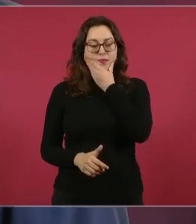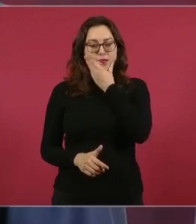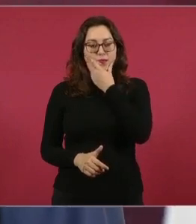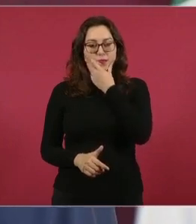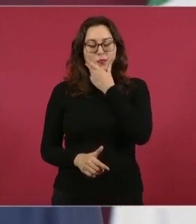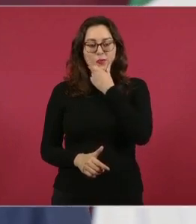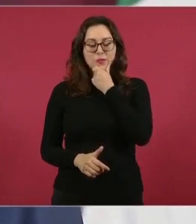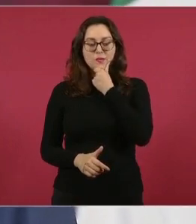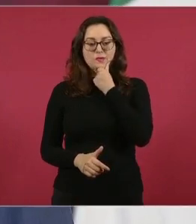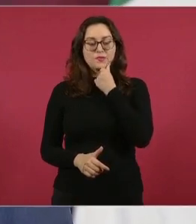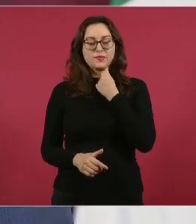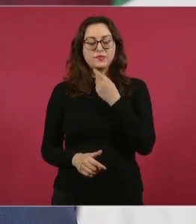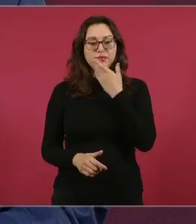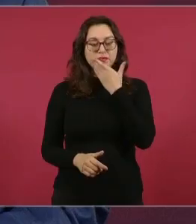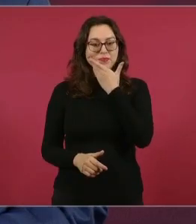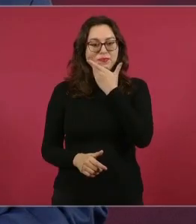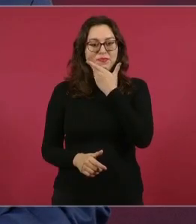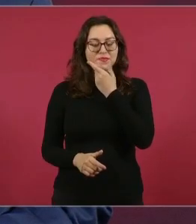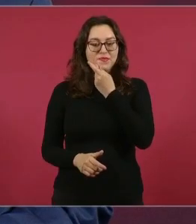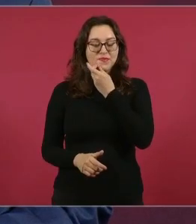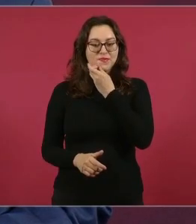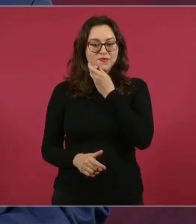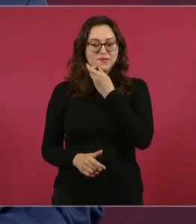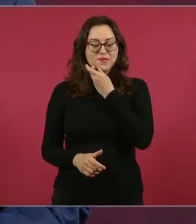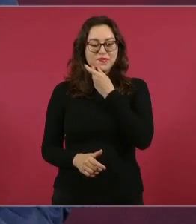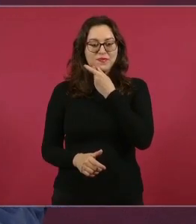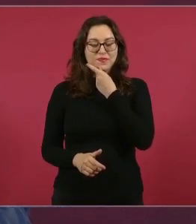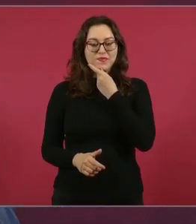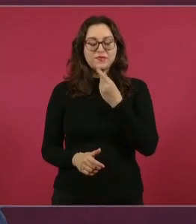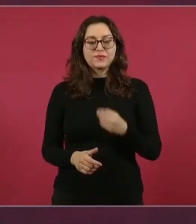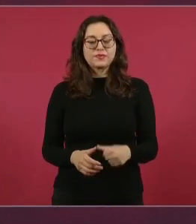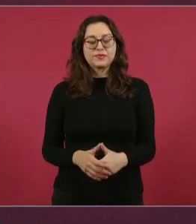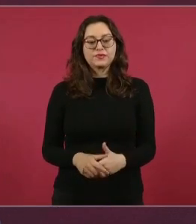muy importante este día,